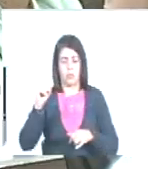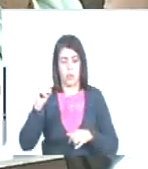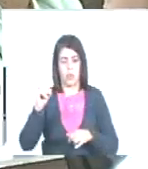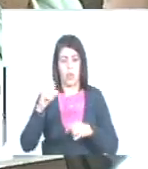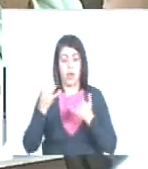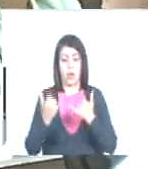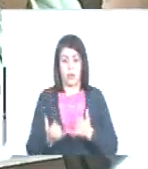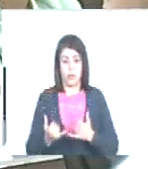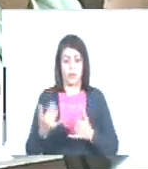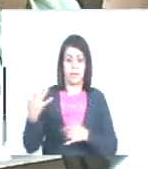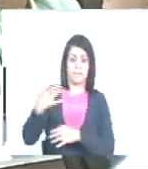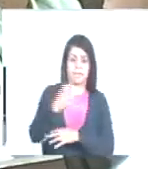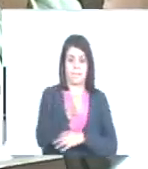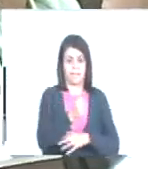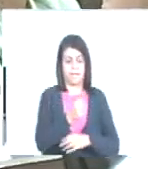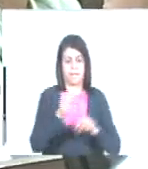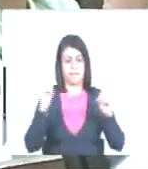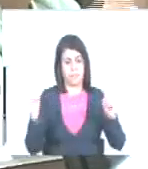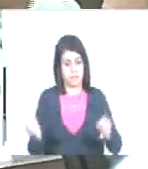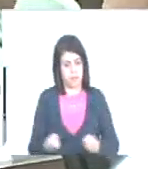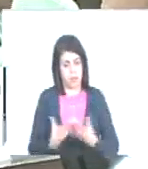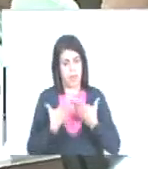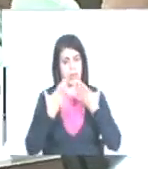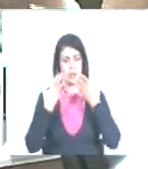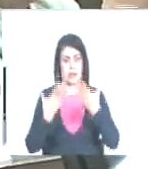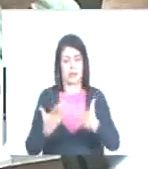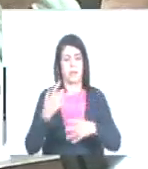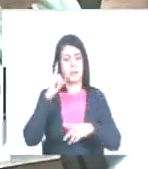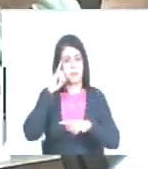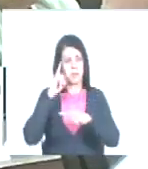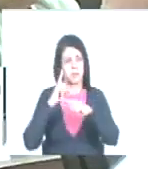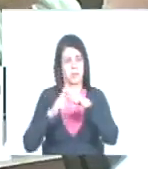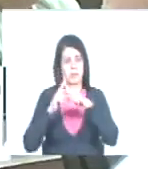bueno, lo atrapó la magia, la energía, el optimismo